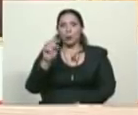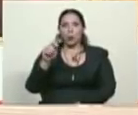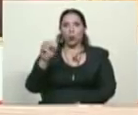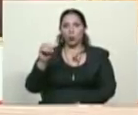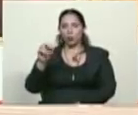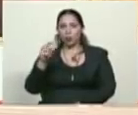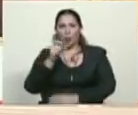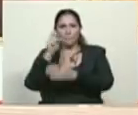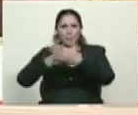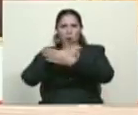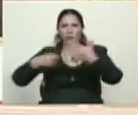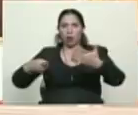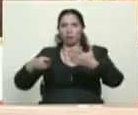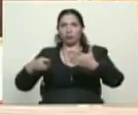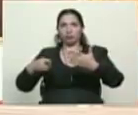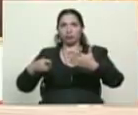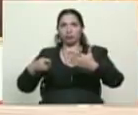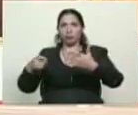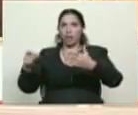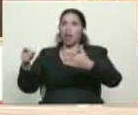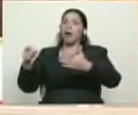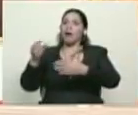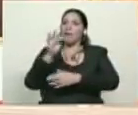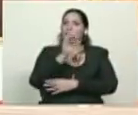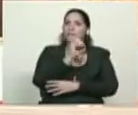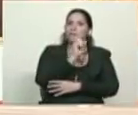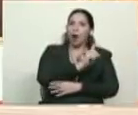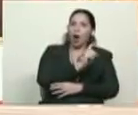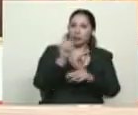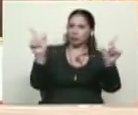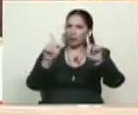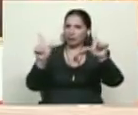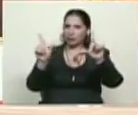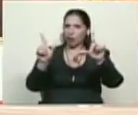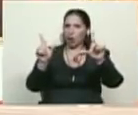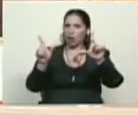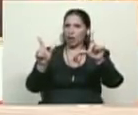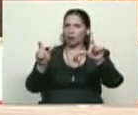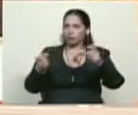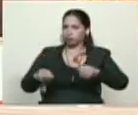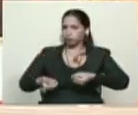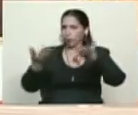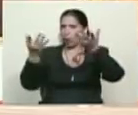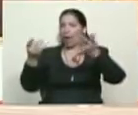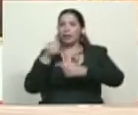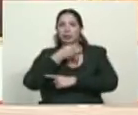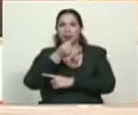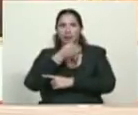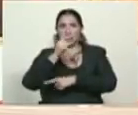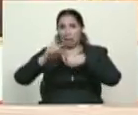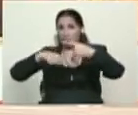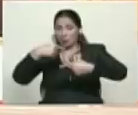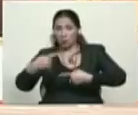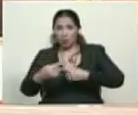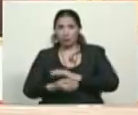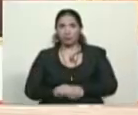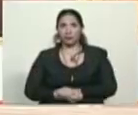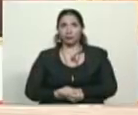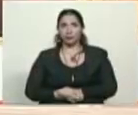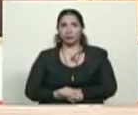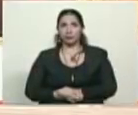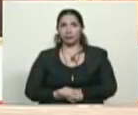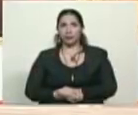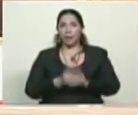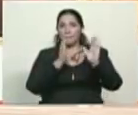y prohibió que la cadena Fox de Estados Unidos sacara la entrevista. Y luego tuvieron que sacar la entrevista